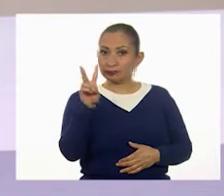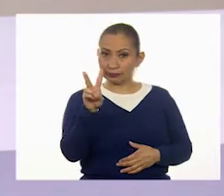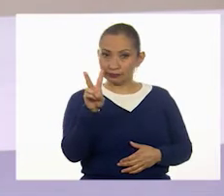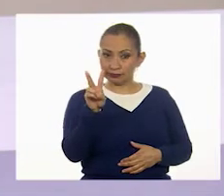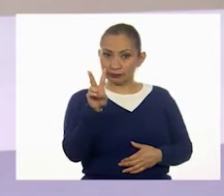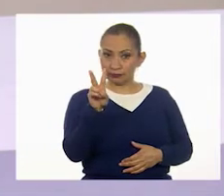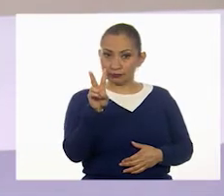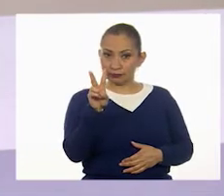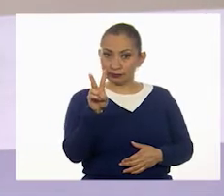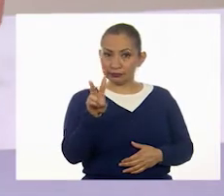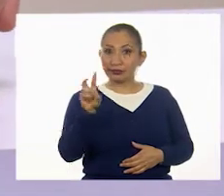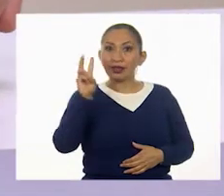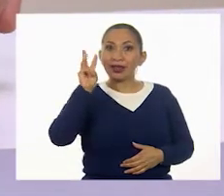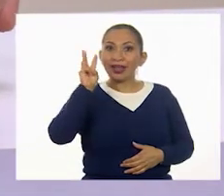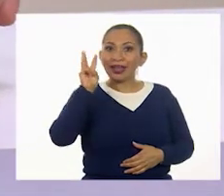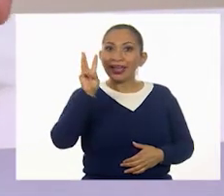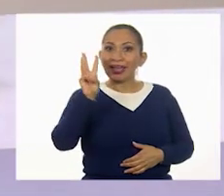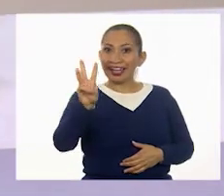Dos.